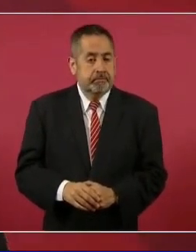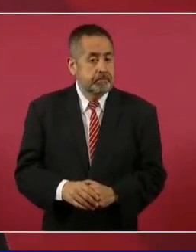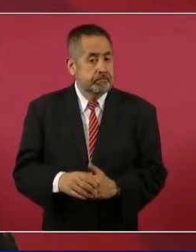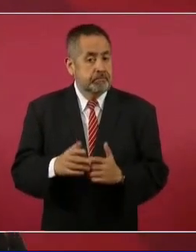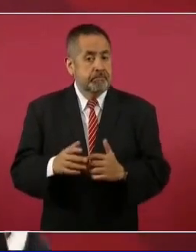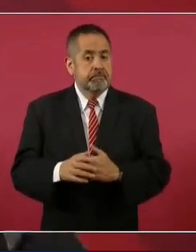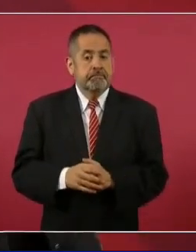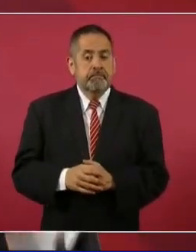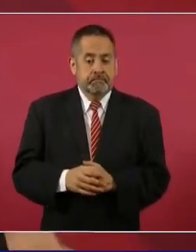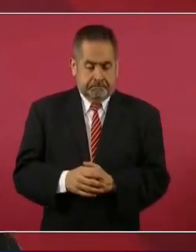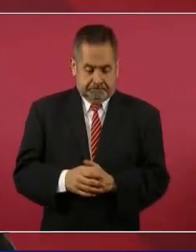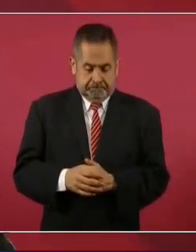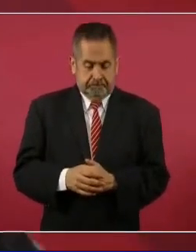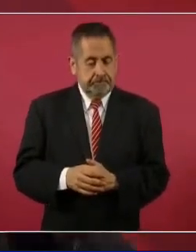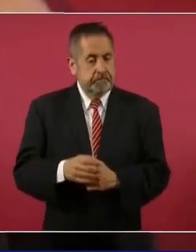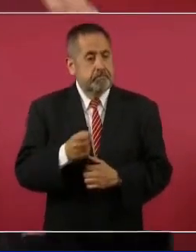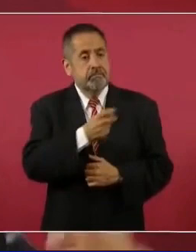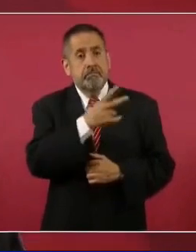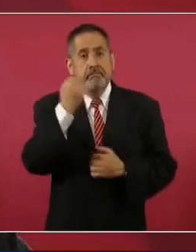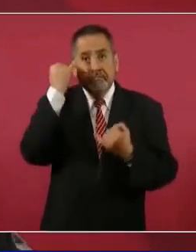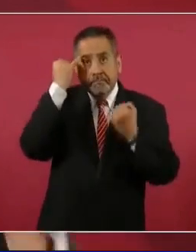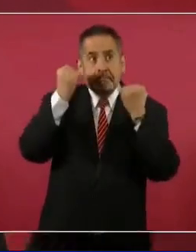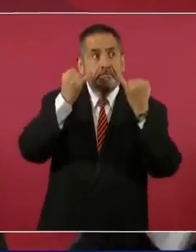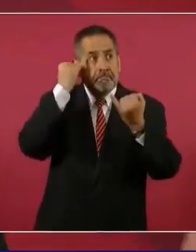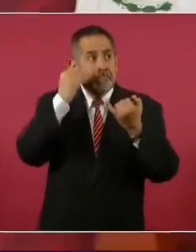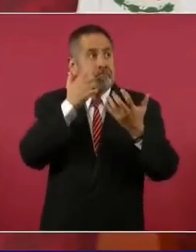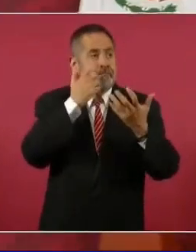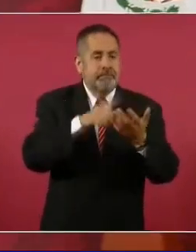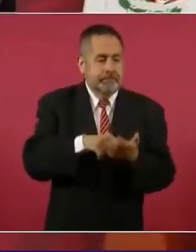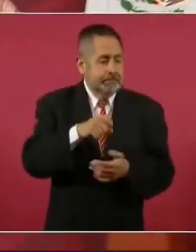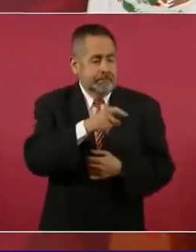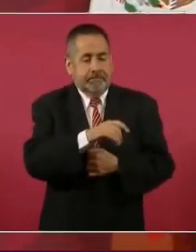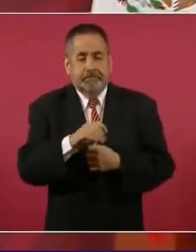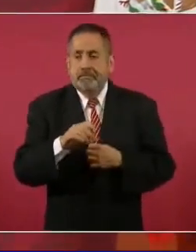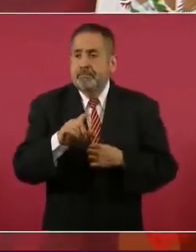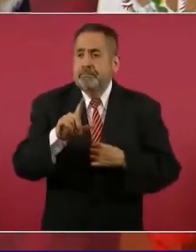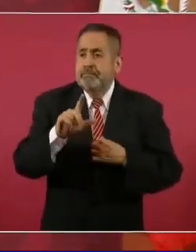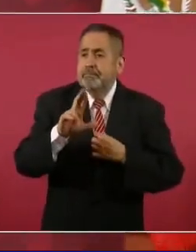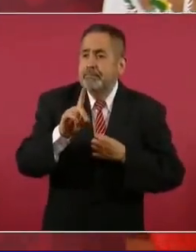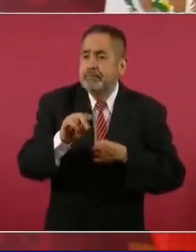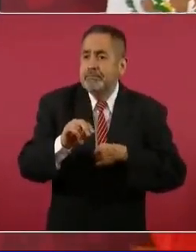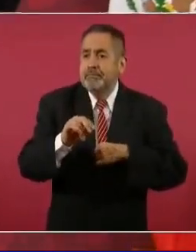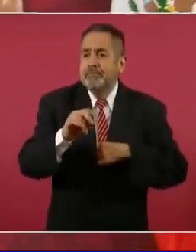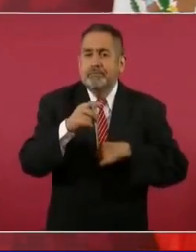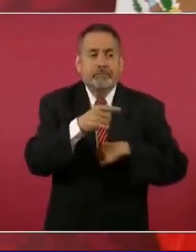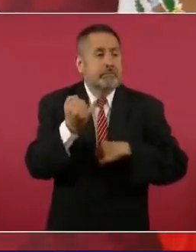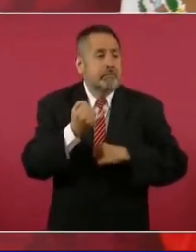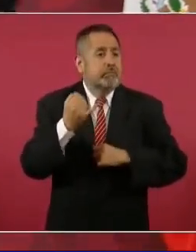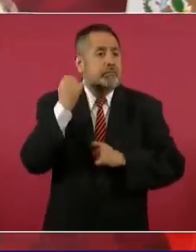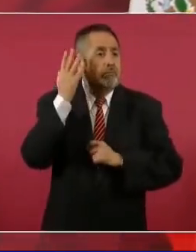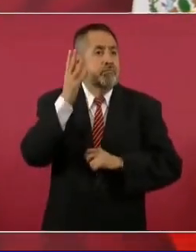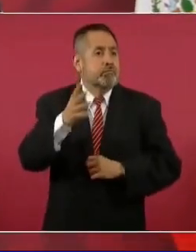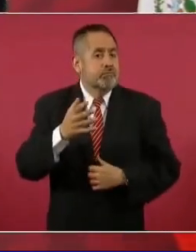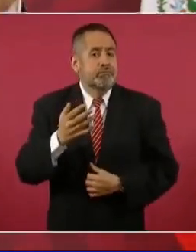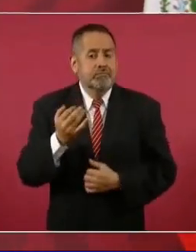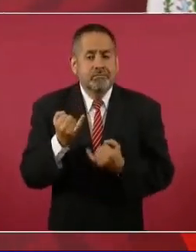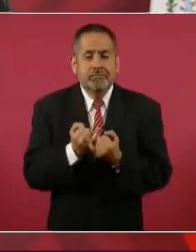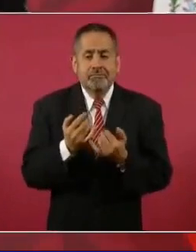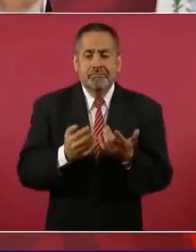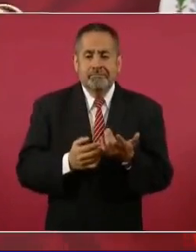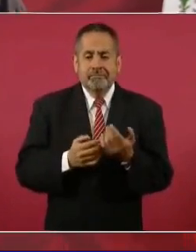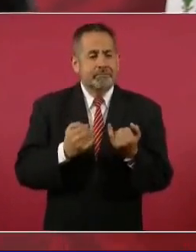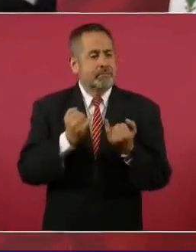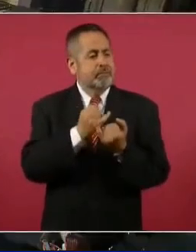entonces se hacen las ilusiones. Ahí está Claudio X González pensando que va a ser igual que cuando